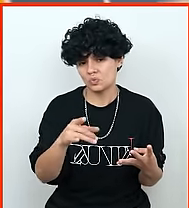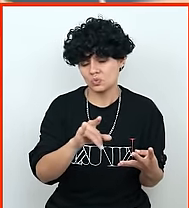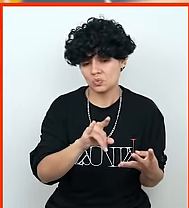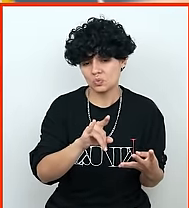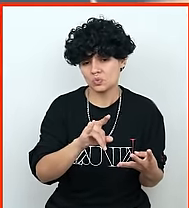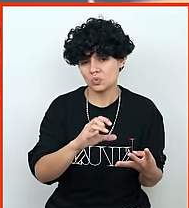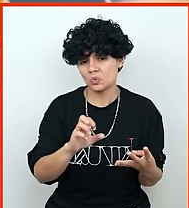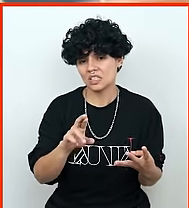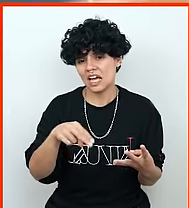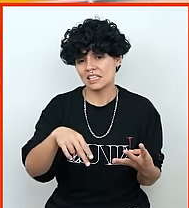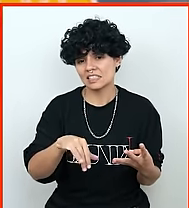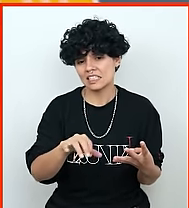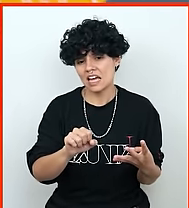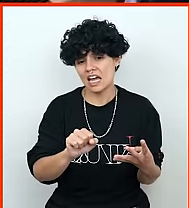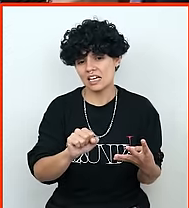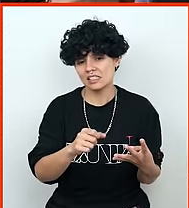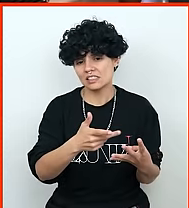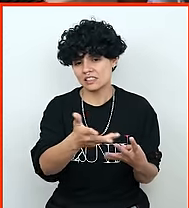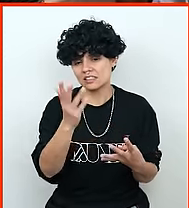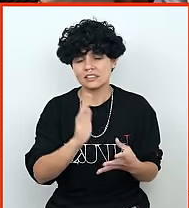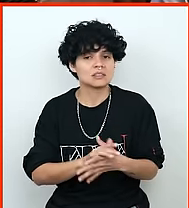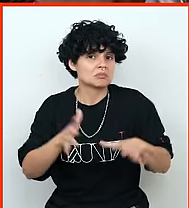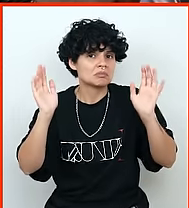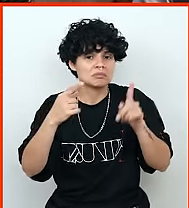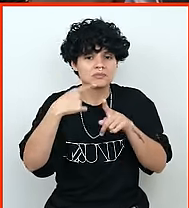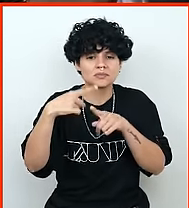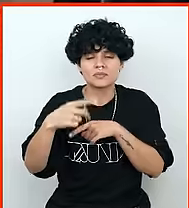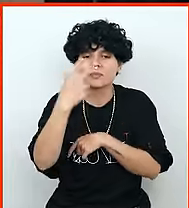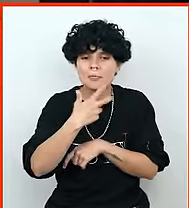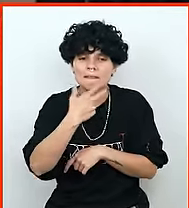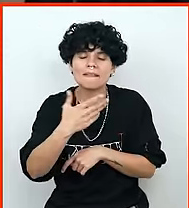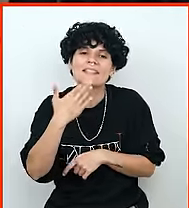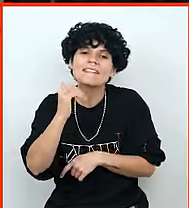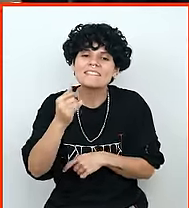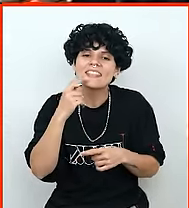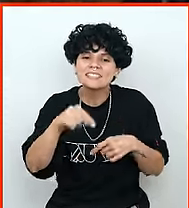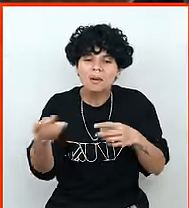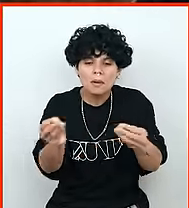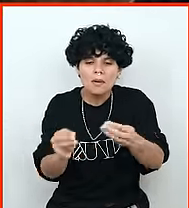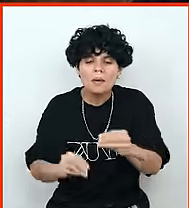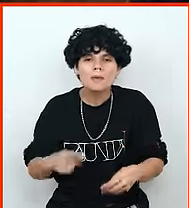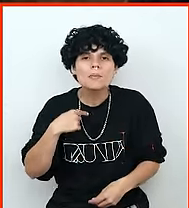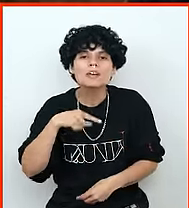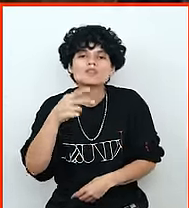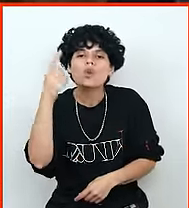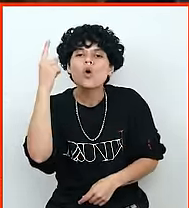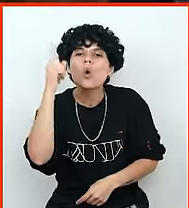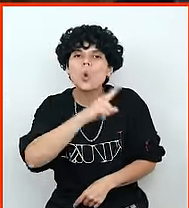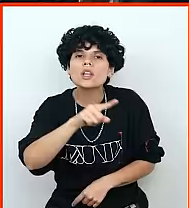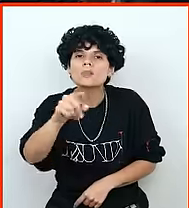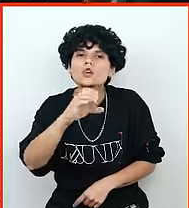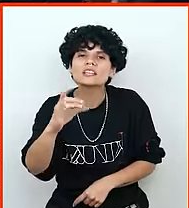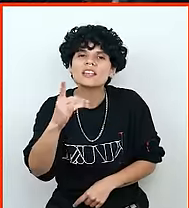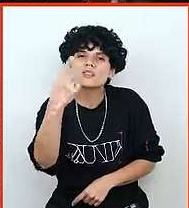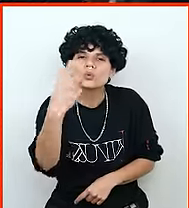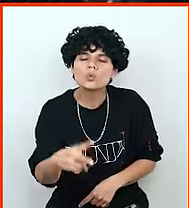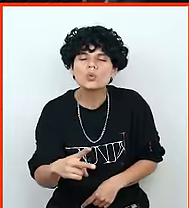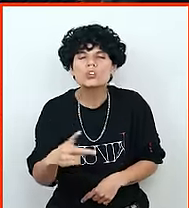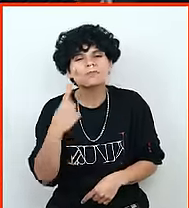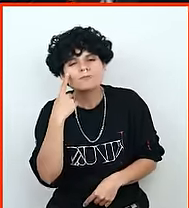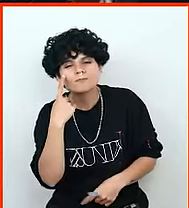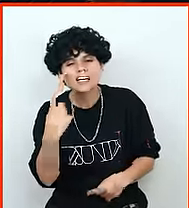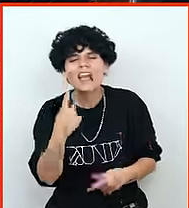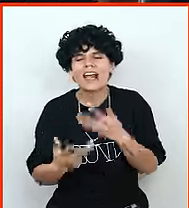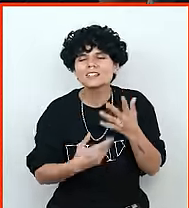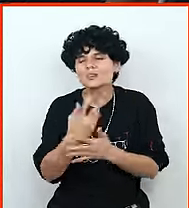Ucraniano canero. Mano. Gracias por ponerle si soy. Oye, puse nudo para hablar un poquito de tu último álbum, po. Quiero hablar un poco de tu último álbum. Vamos, hablemos. Porque